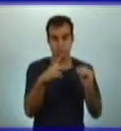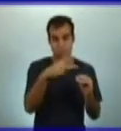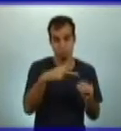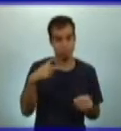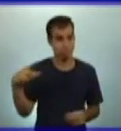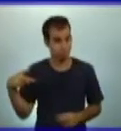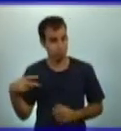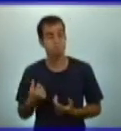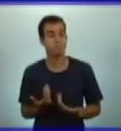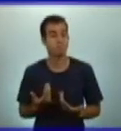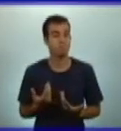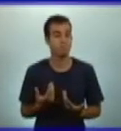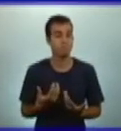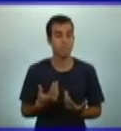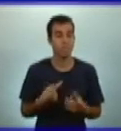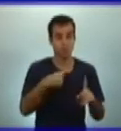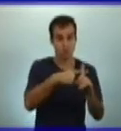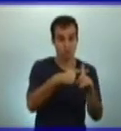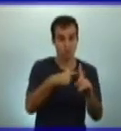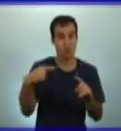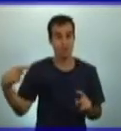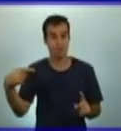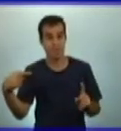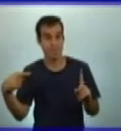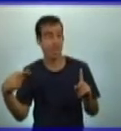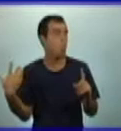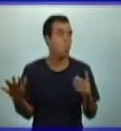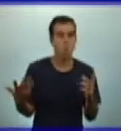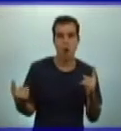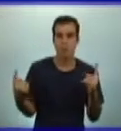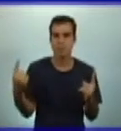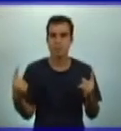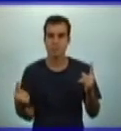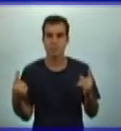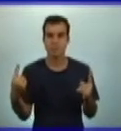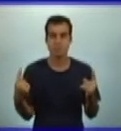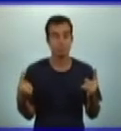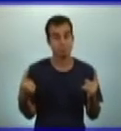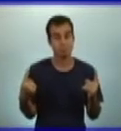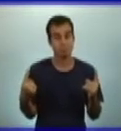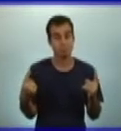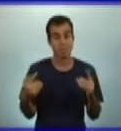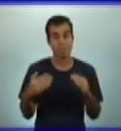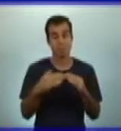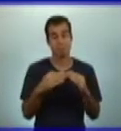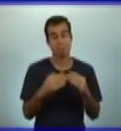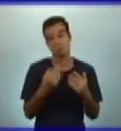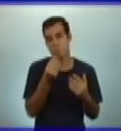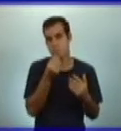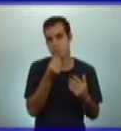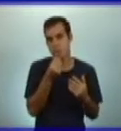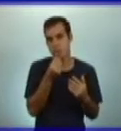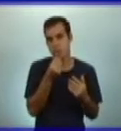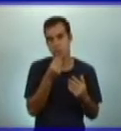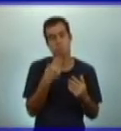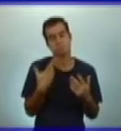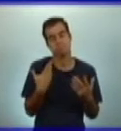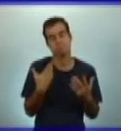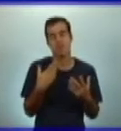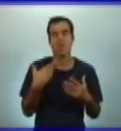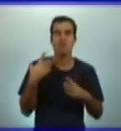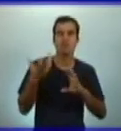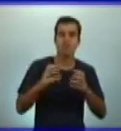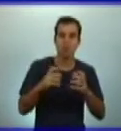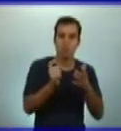caso la suma, en el caso del inciso A, y la diferencia en el caso del inciso B, pues aplicamos el procedimiento